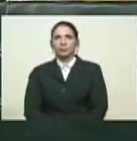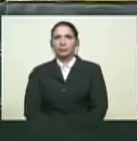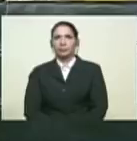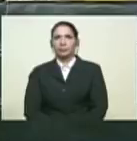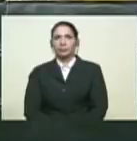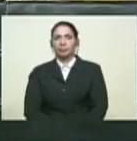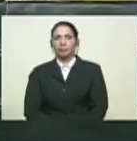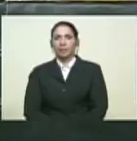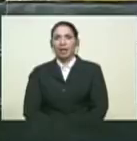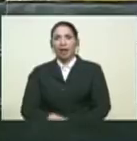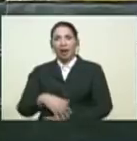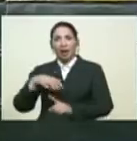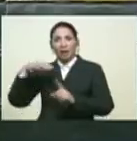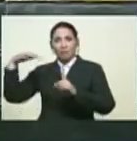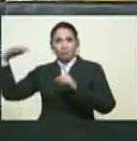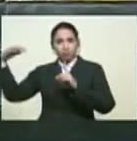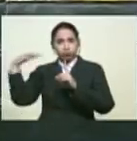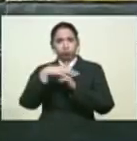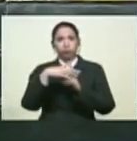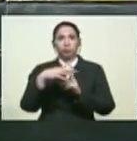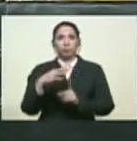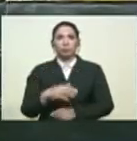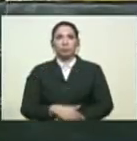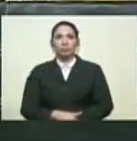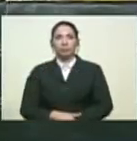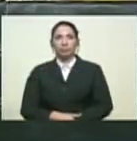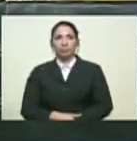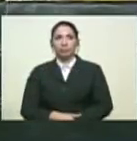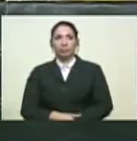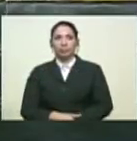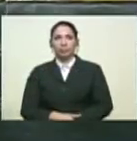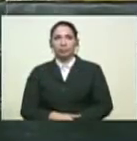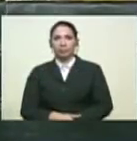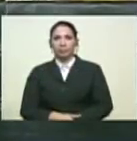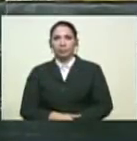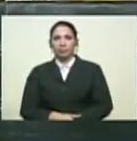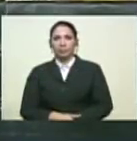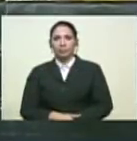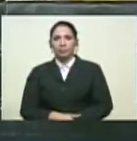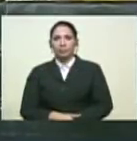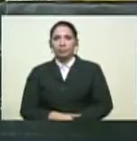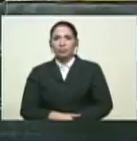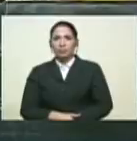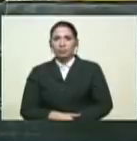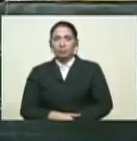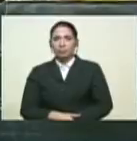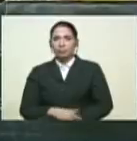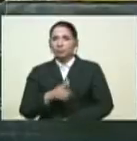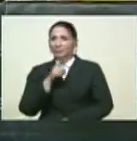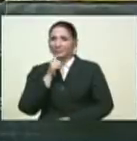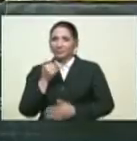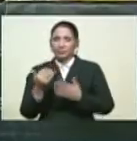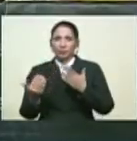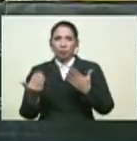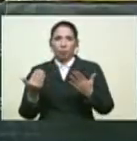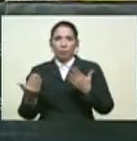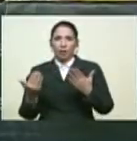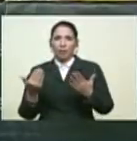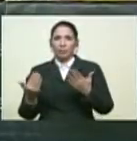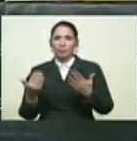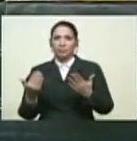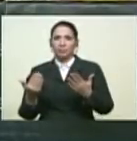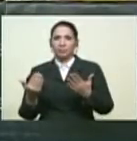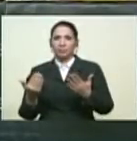El ataque incomparable al que